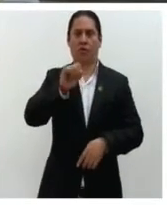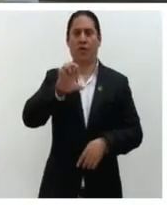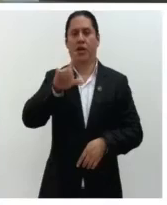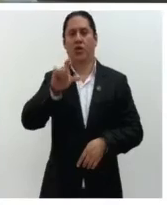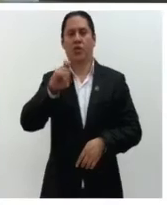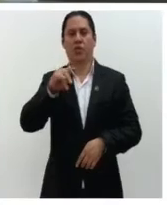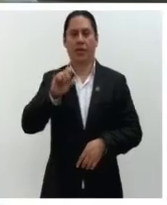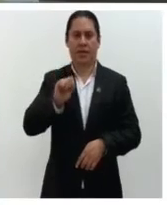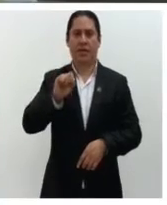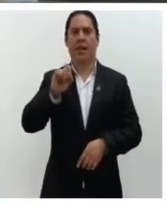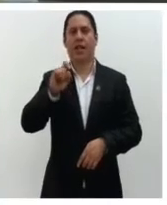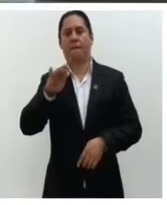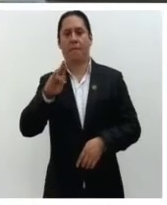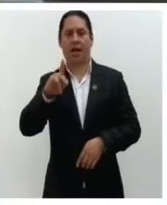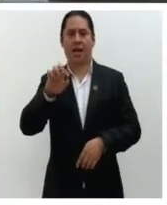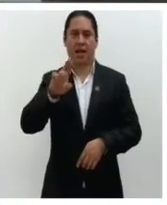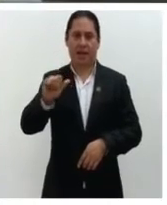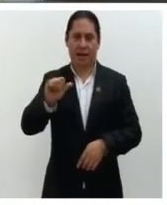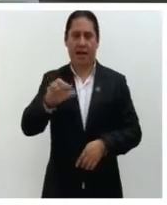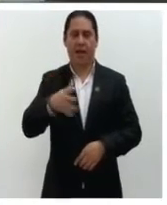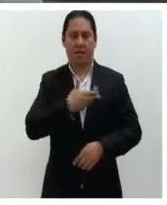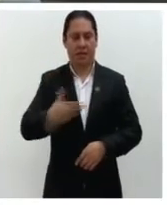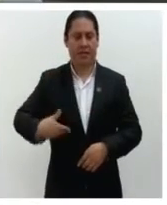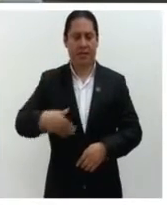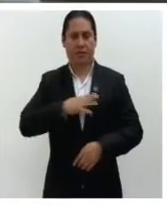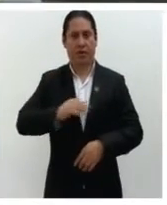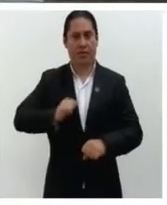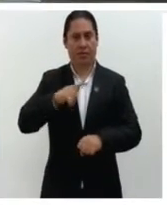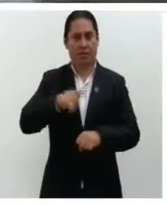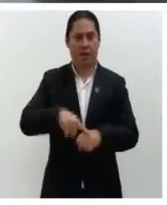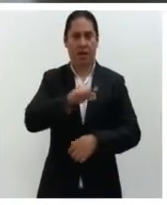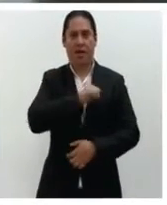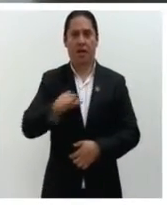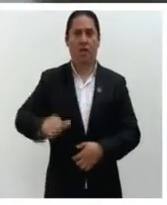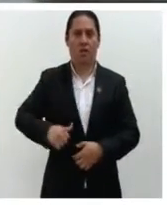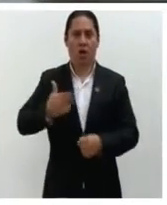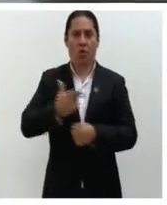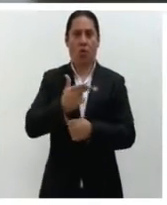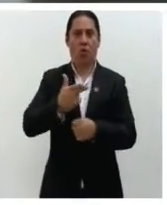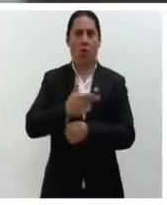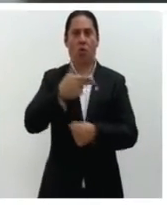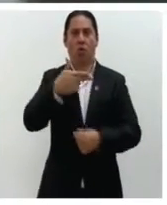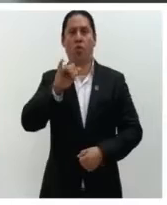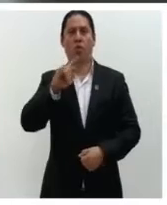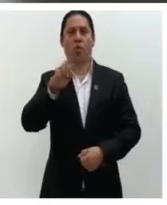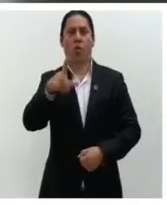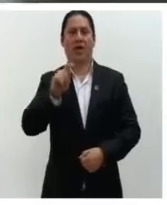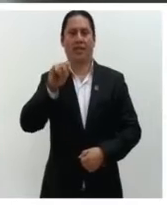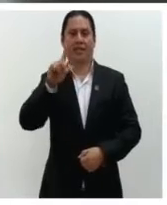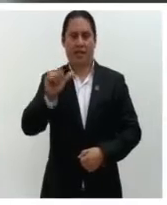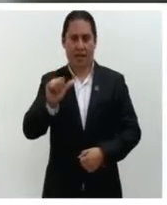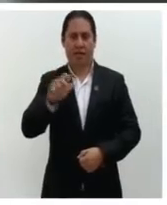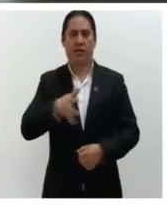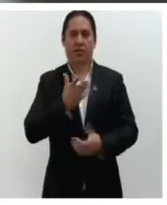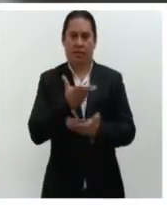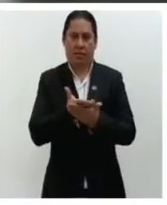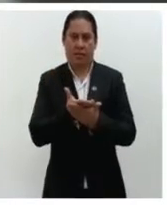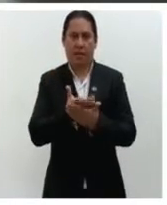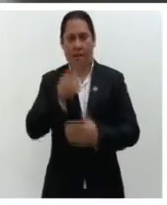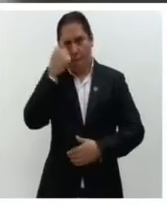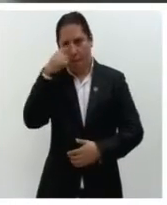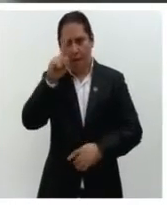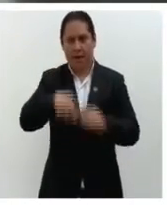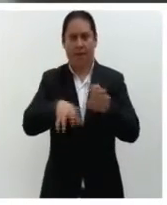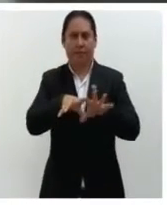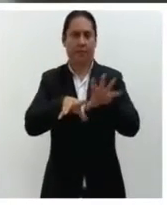Calderón, en este entonces presidente municipal del Honorable Ayuntamiento de Huistla, Chiapas, por medio del cual solicita autorización